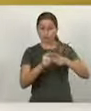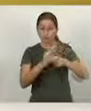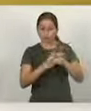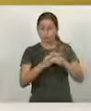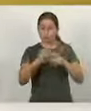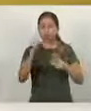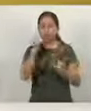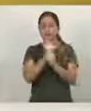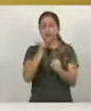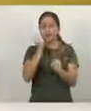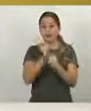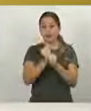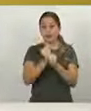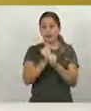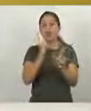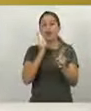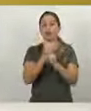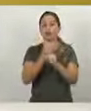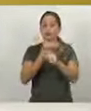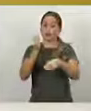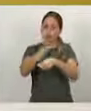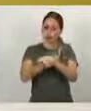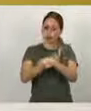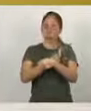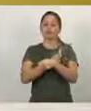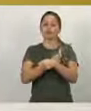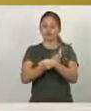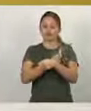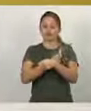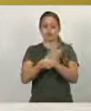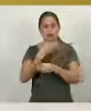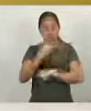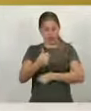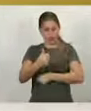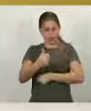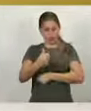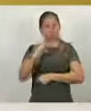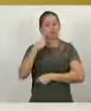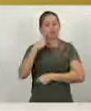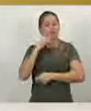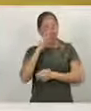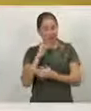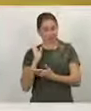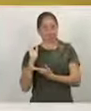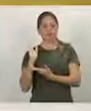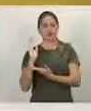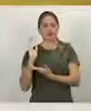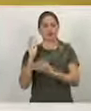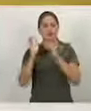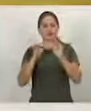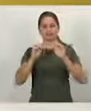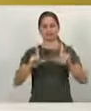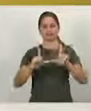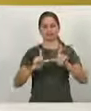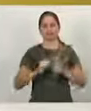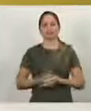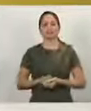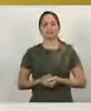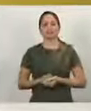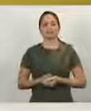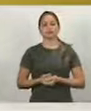que trabajamos en el encuentro pasado. ¿Les parece bien? Observen entonces la imagen.